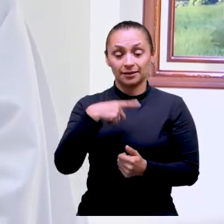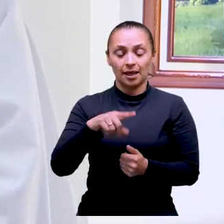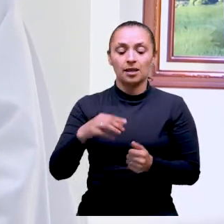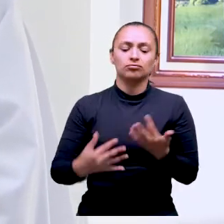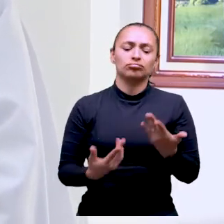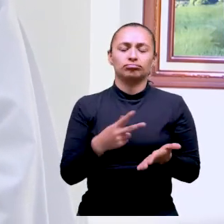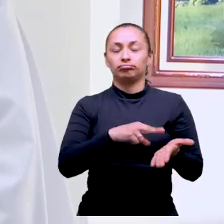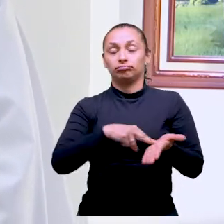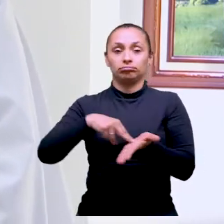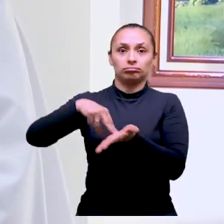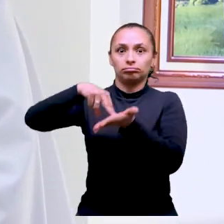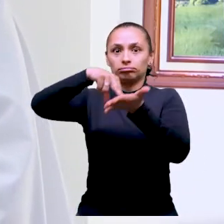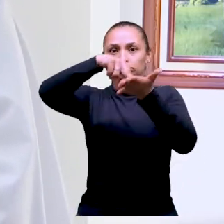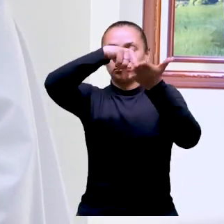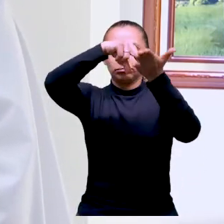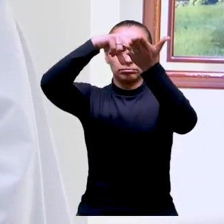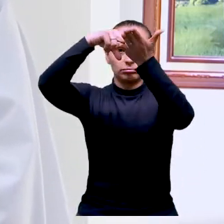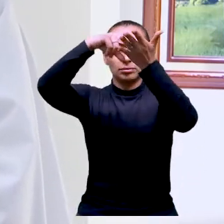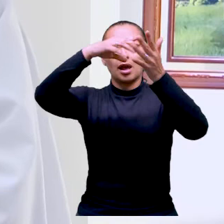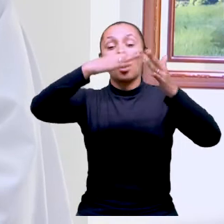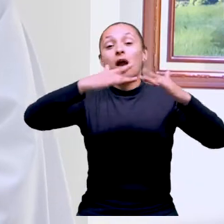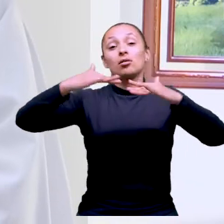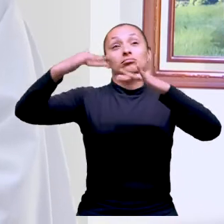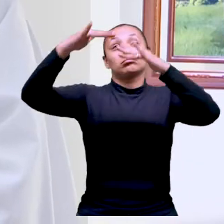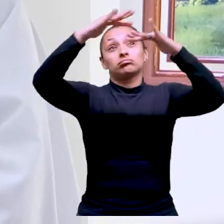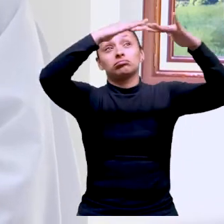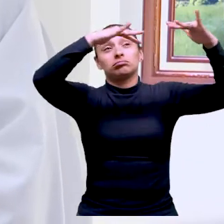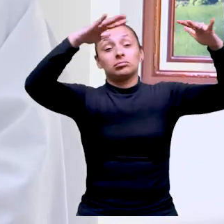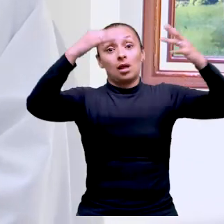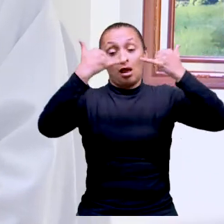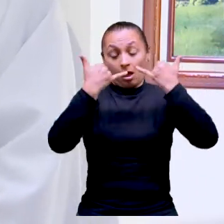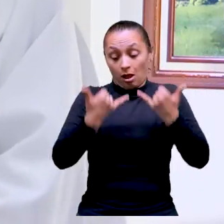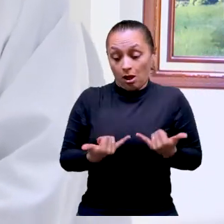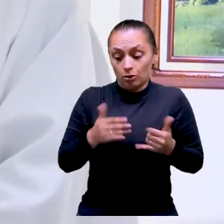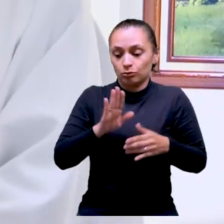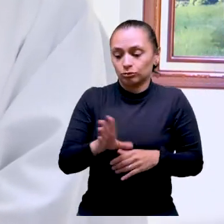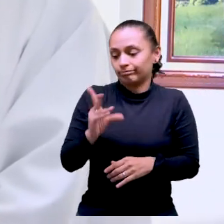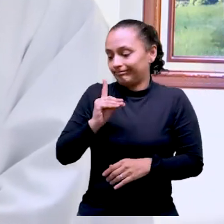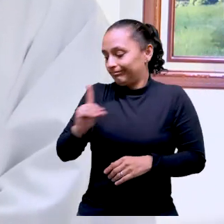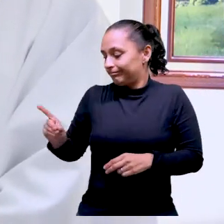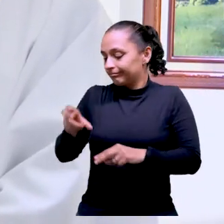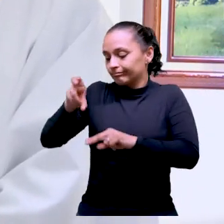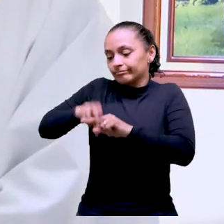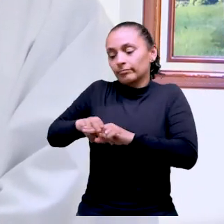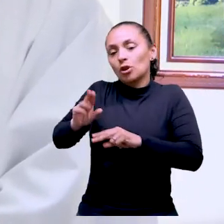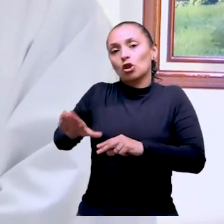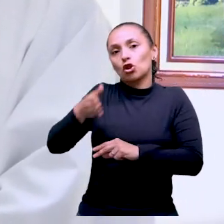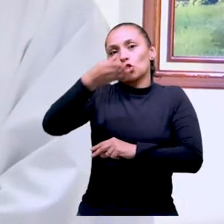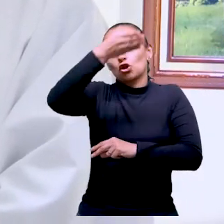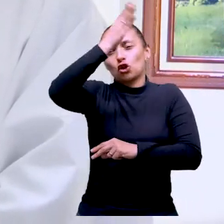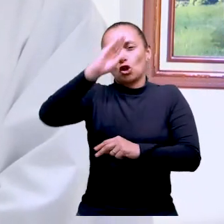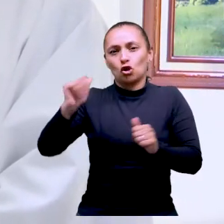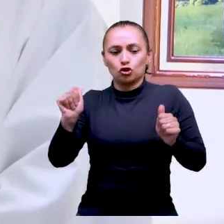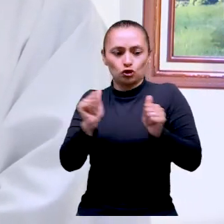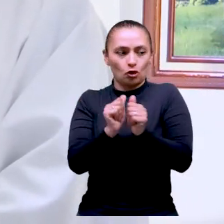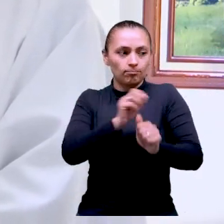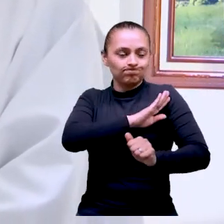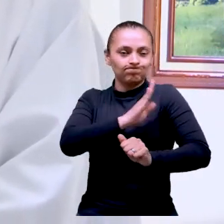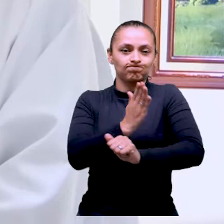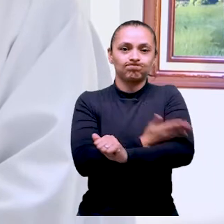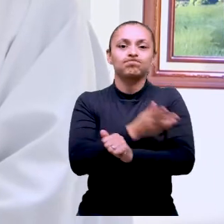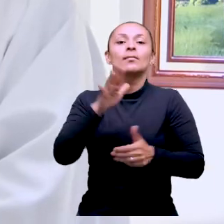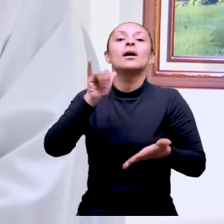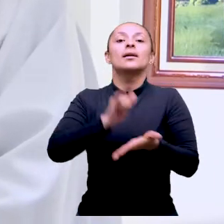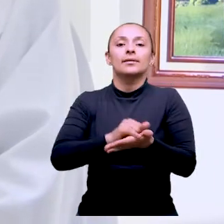infiernos al tercer día resucitó de entre los muertos subió a los cielos y está sentado a la derecha de